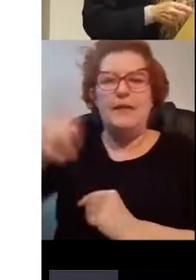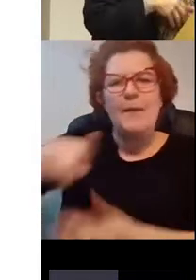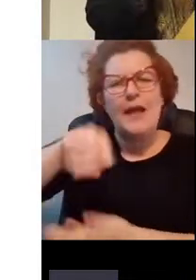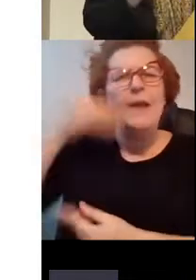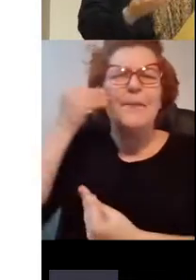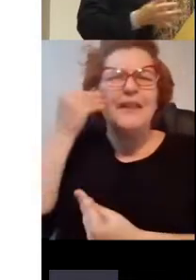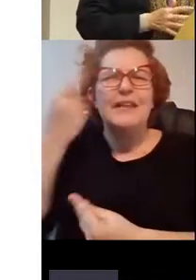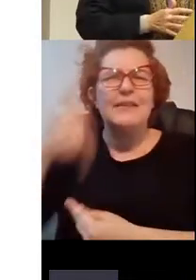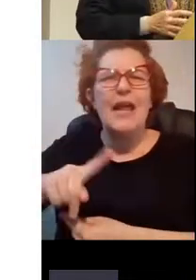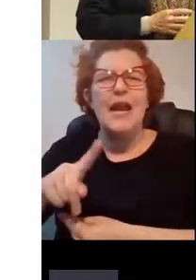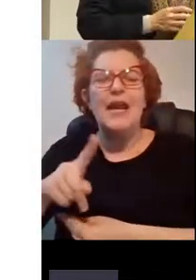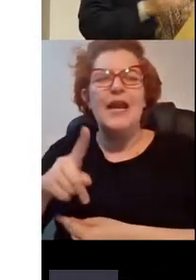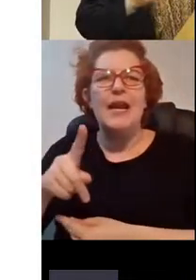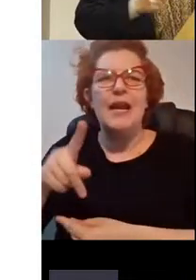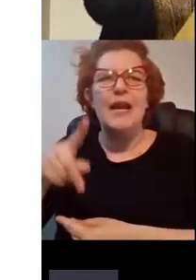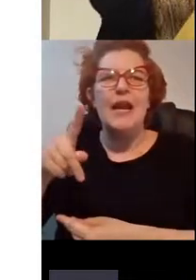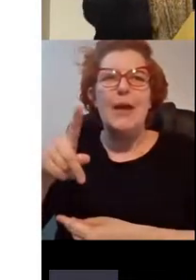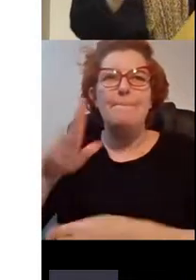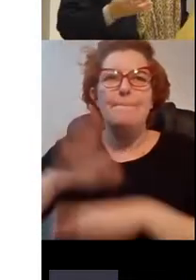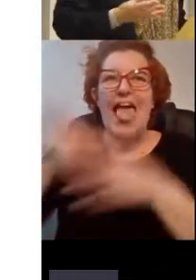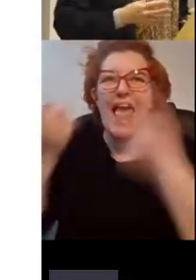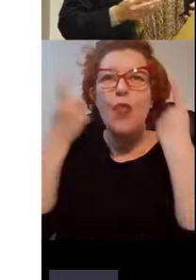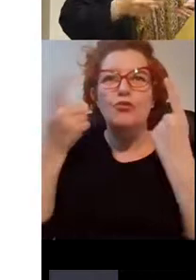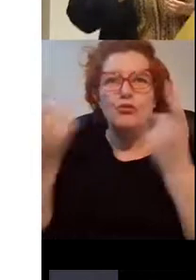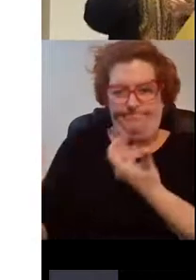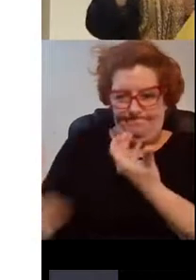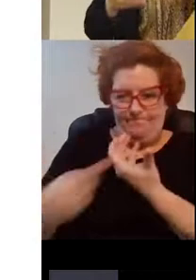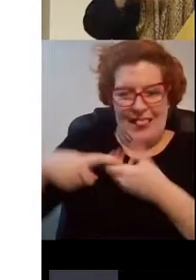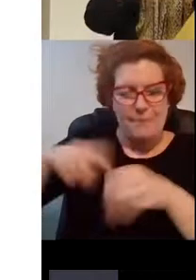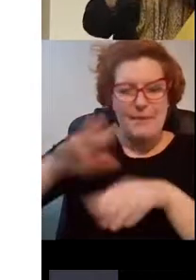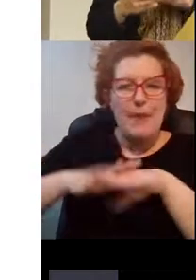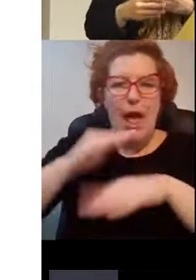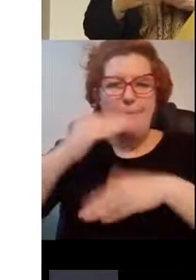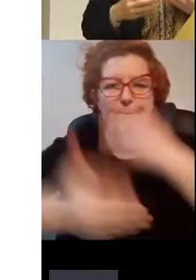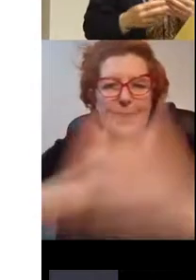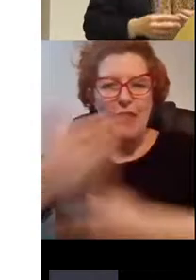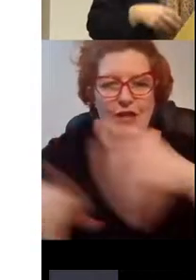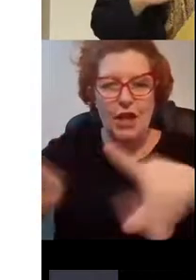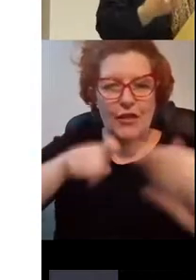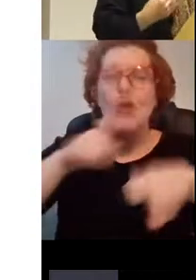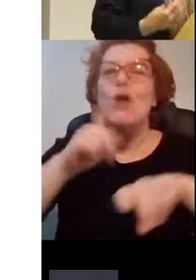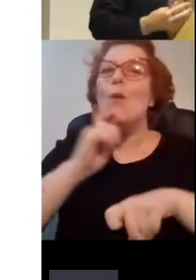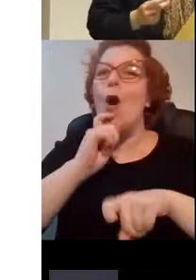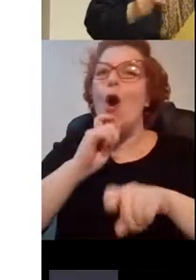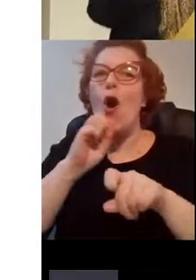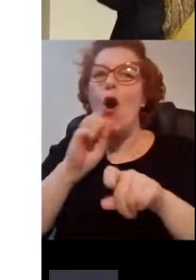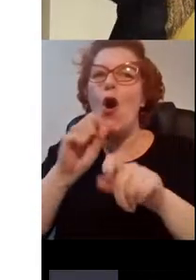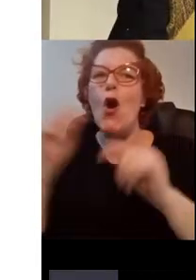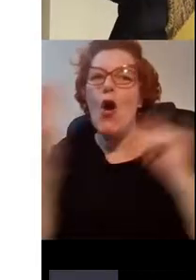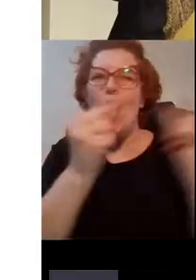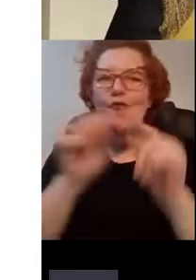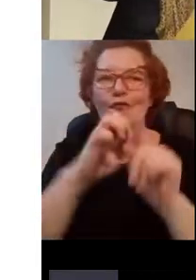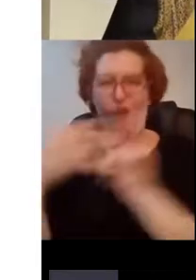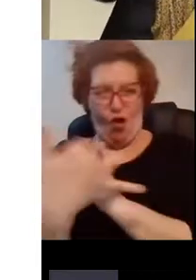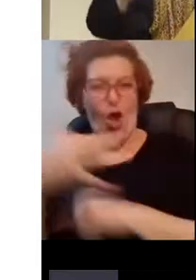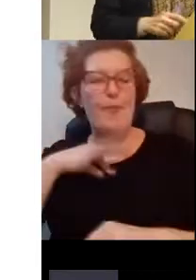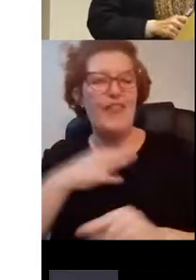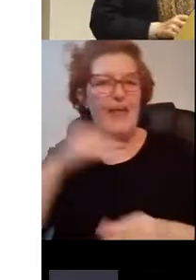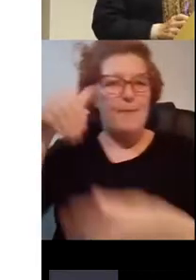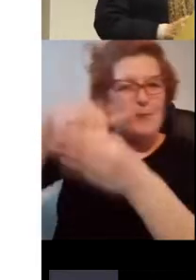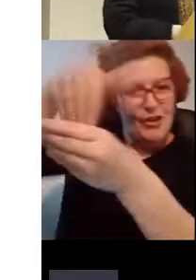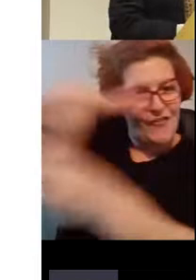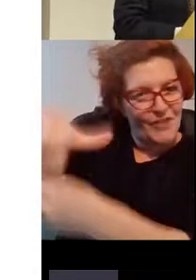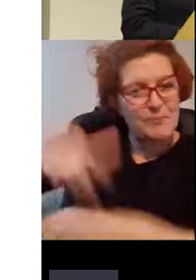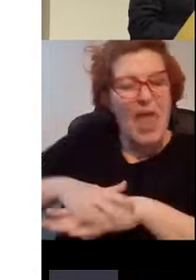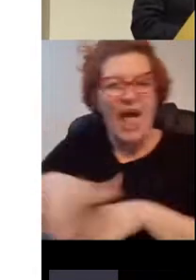a los alumnos en proceso de selección y ofrecerles que de forma democrática a través de un foro sean ellos mismos los que elijan al